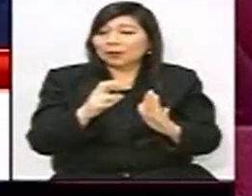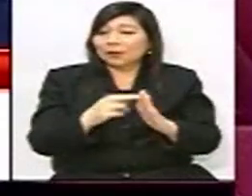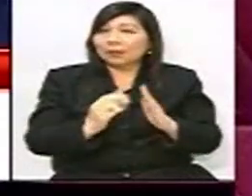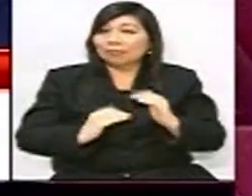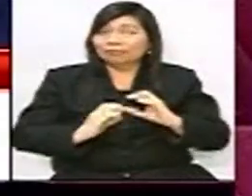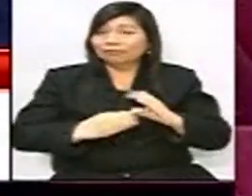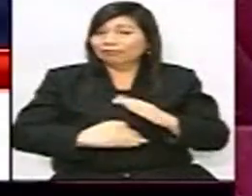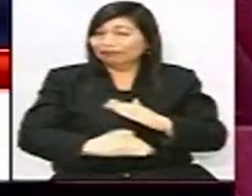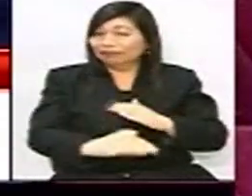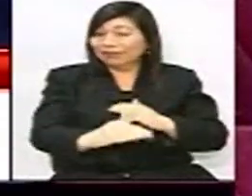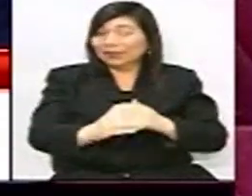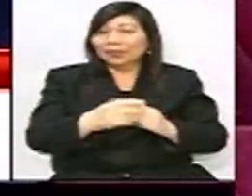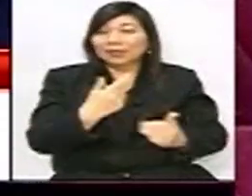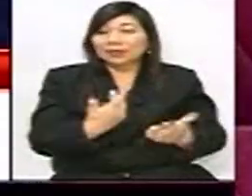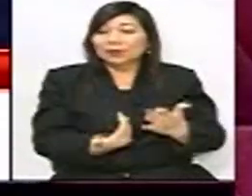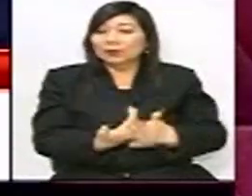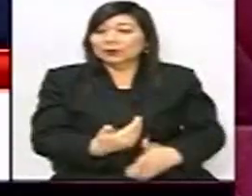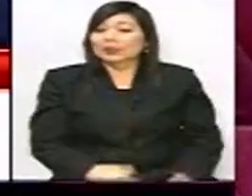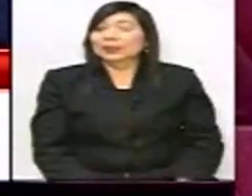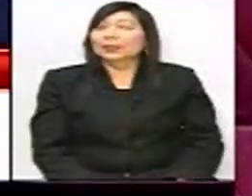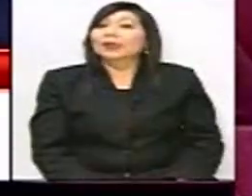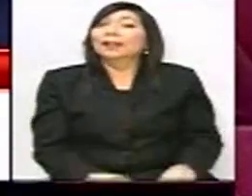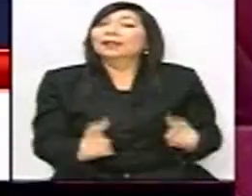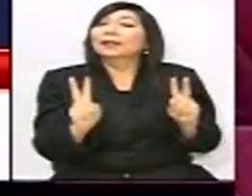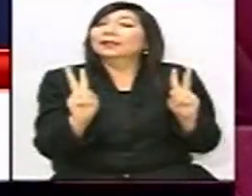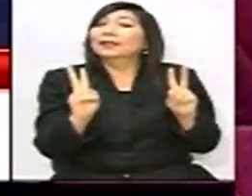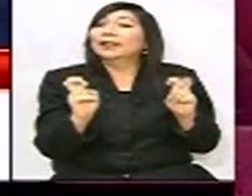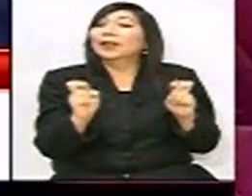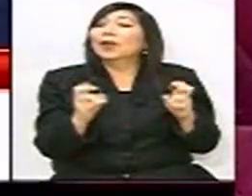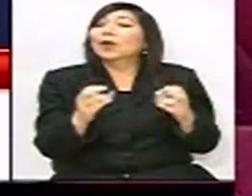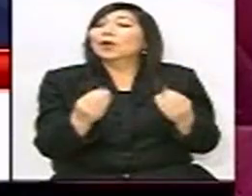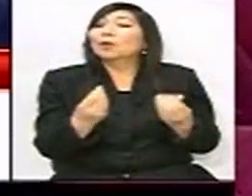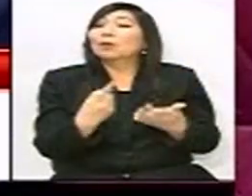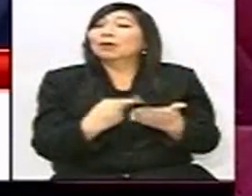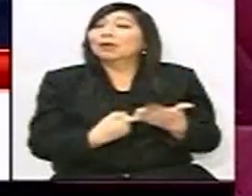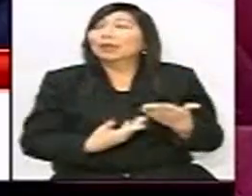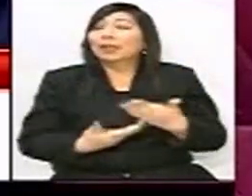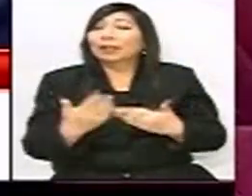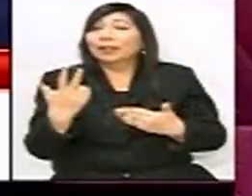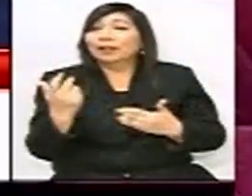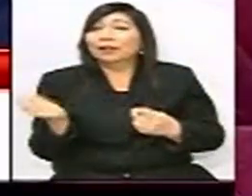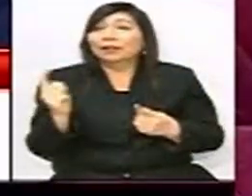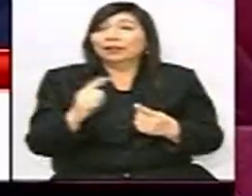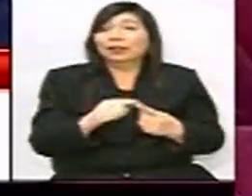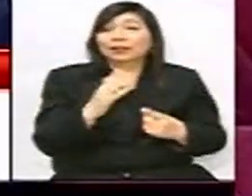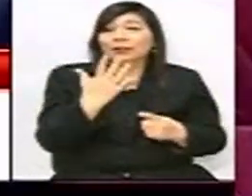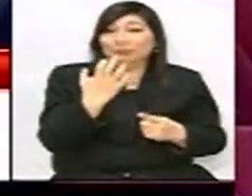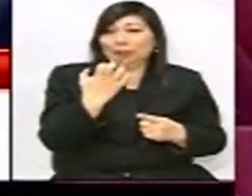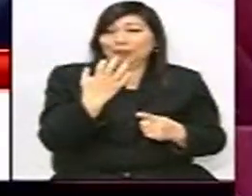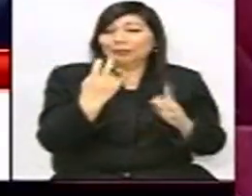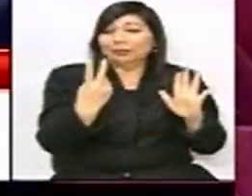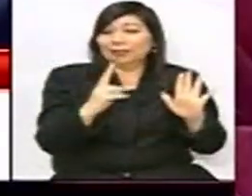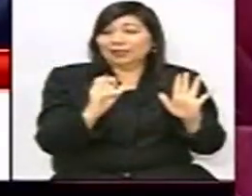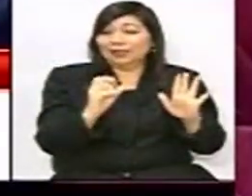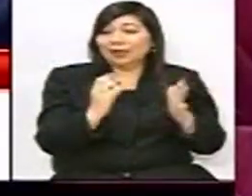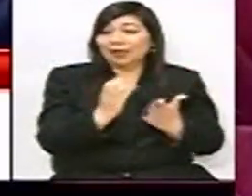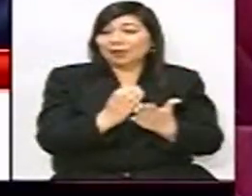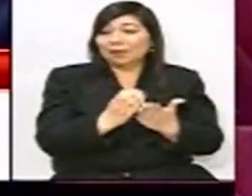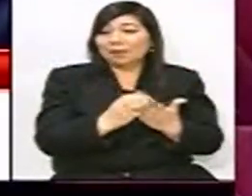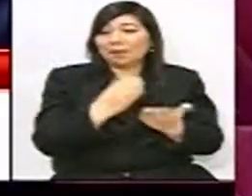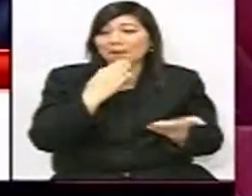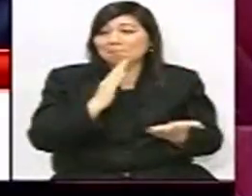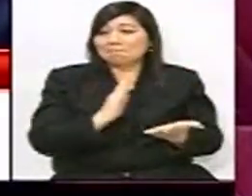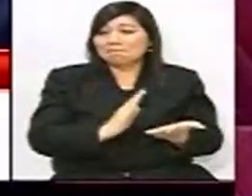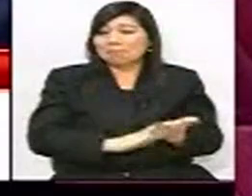María. Luego se nos ha preguntado por el tema de cómo es que se pasa de 3 soles a los 5.70 y que el contrato ha sido